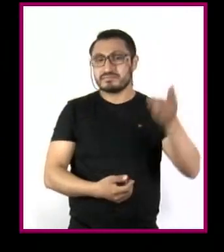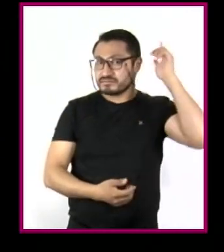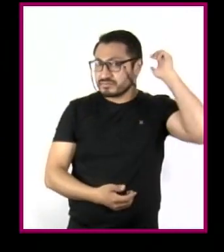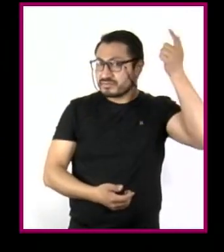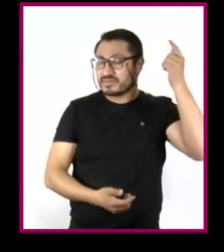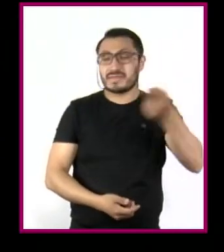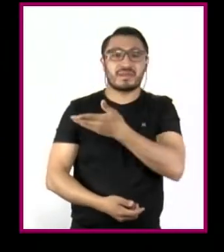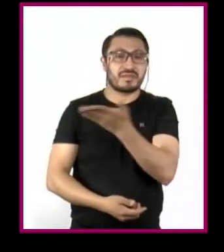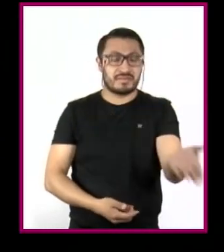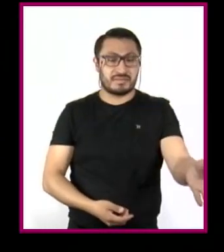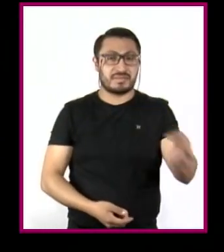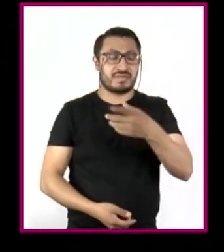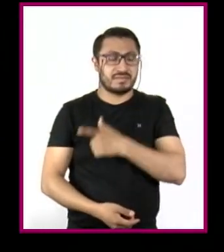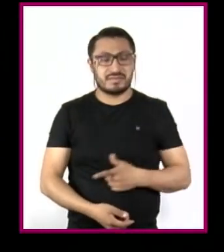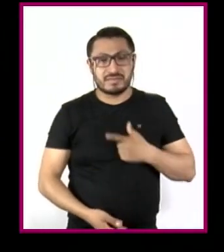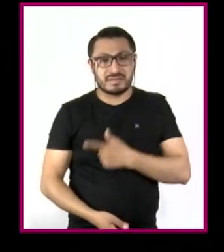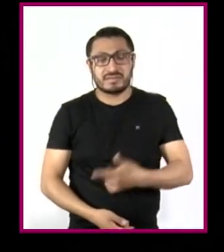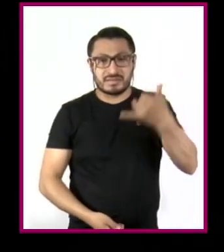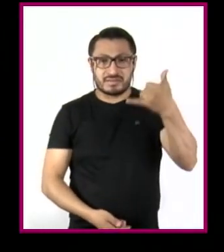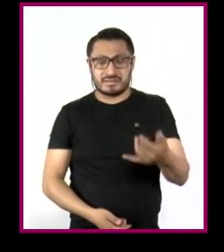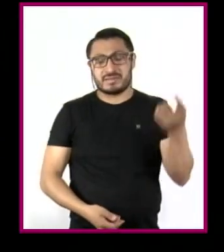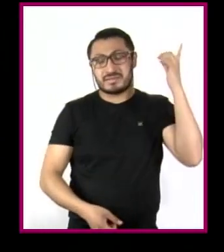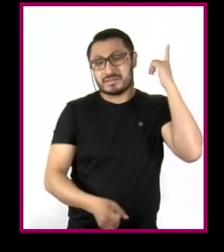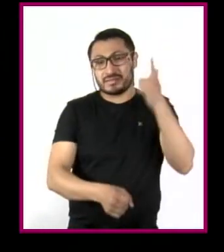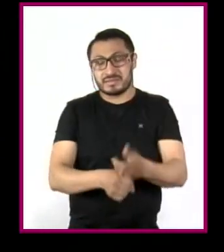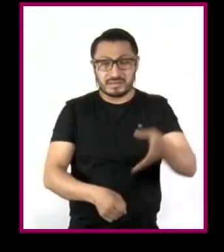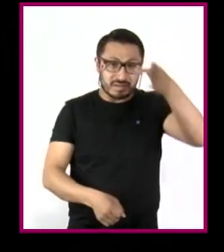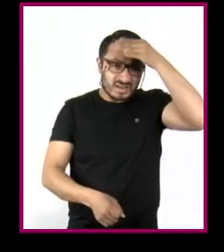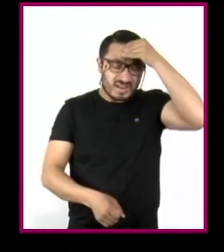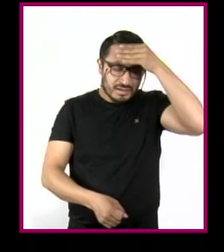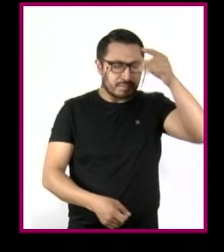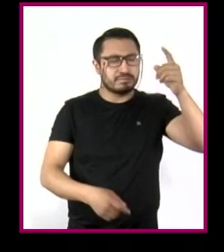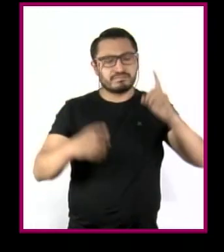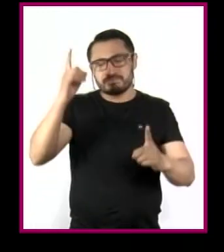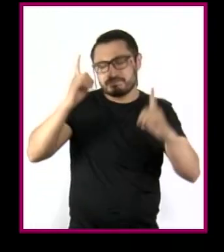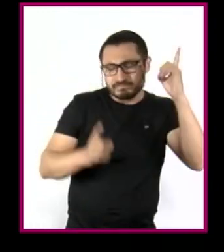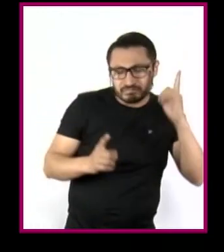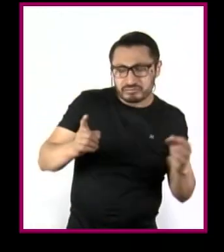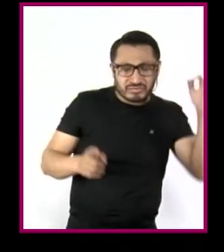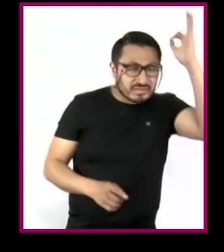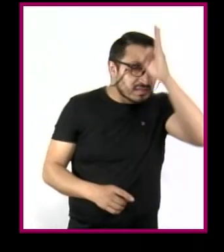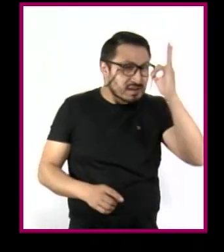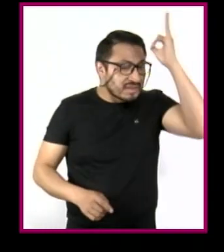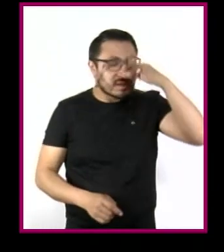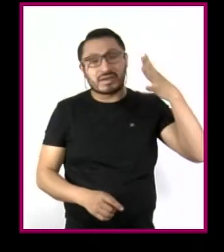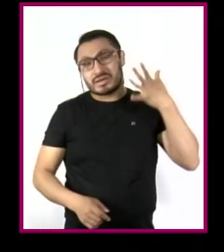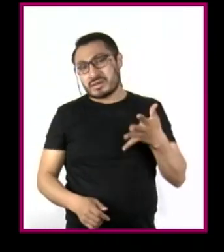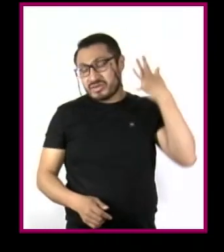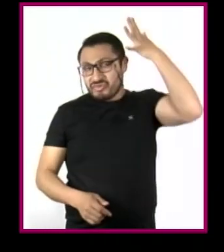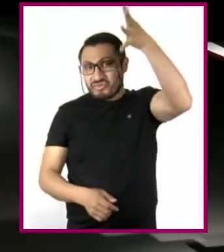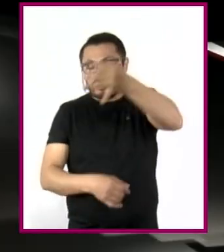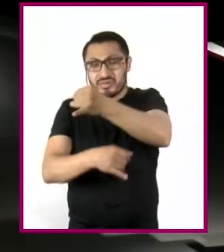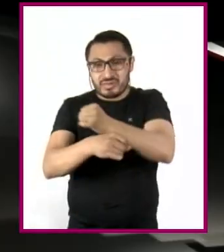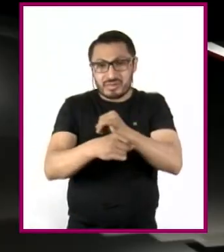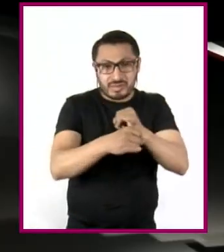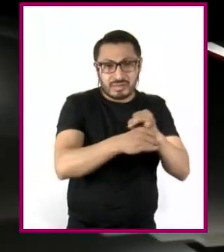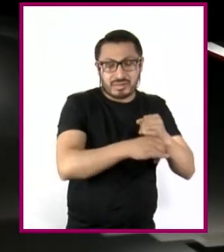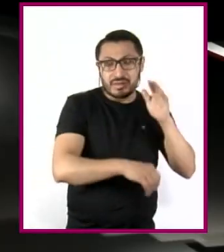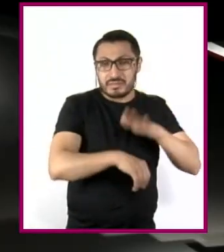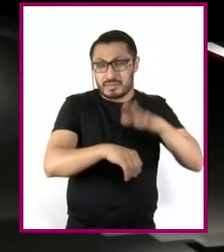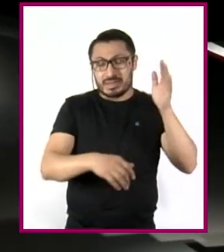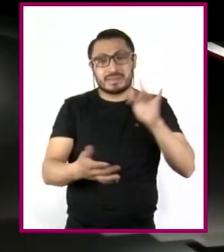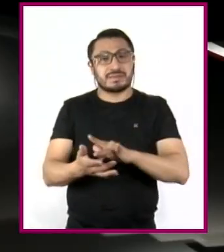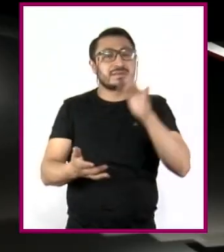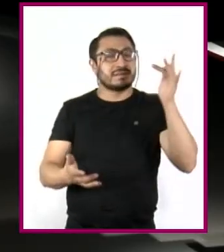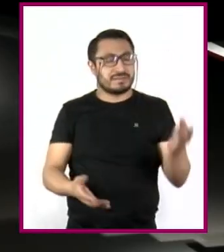Esperamos que haya sido de su agrado y que encuentren en él el germen de inquietudes filosóficas y de futuras investigaciones. Les